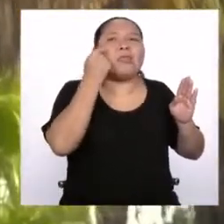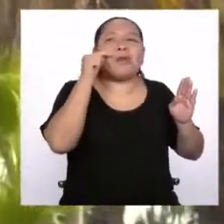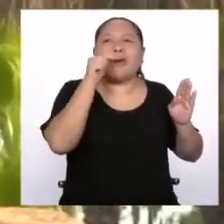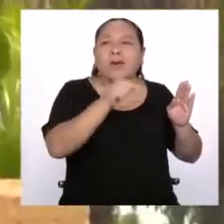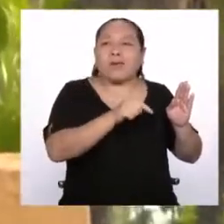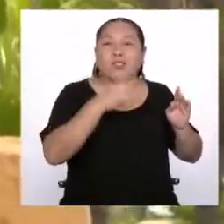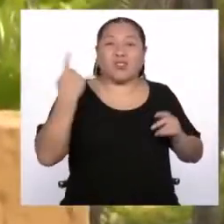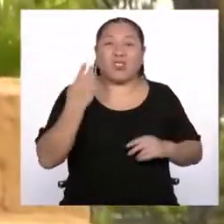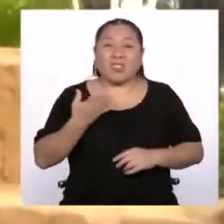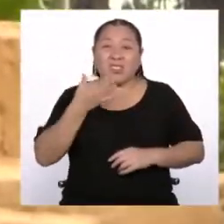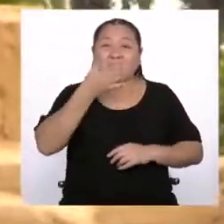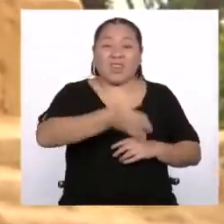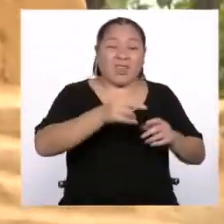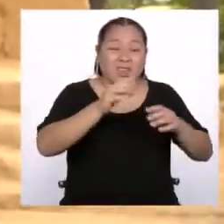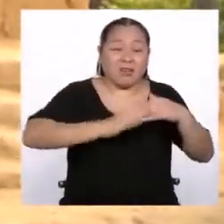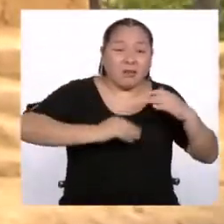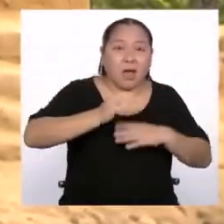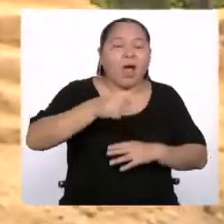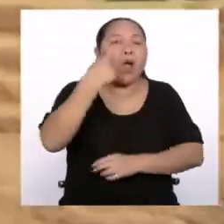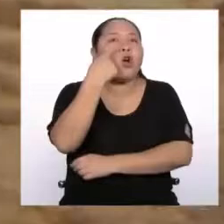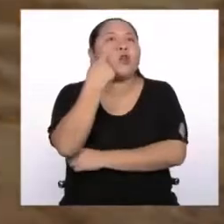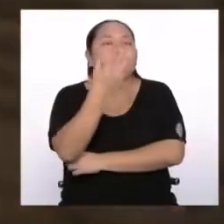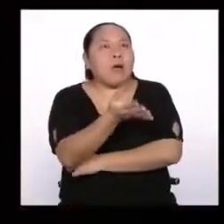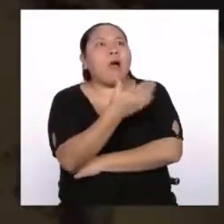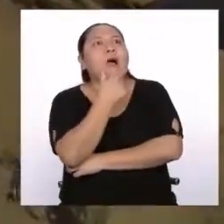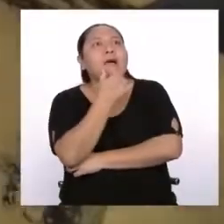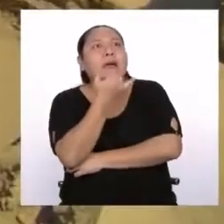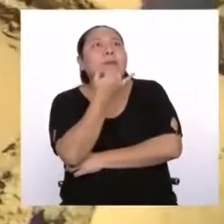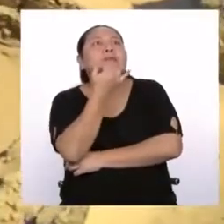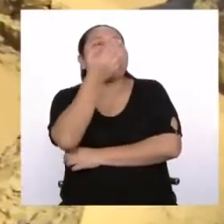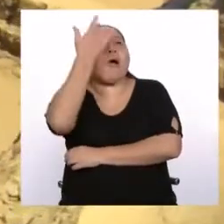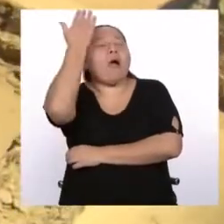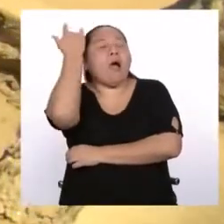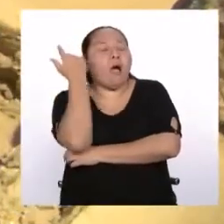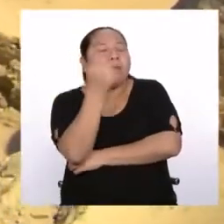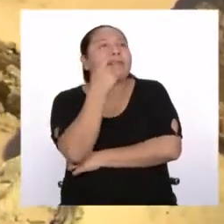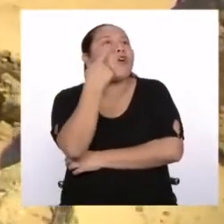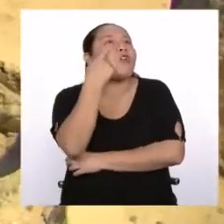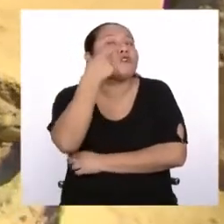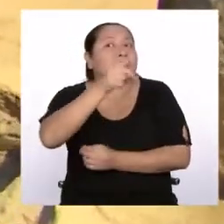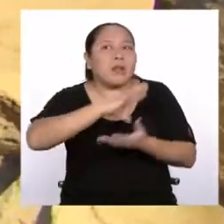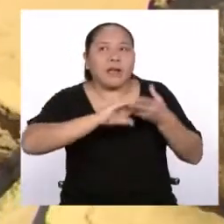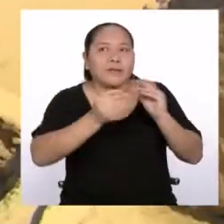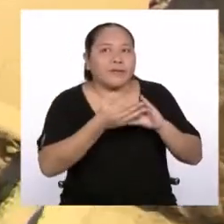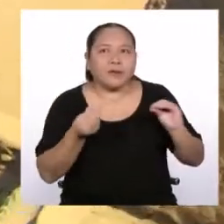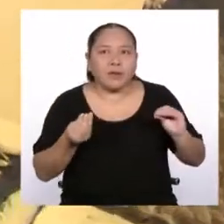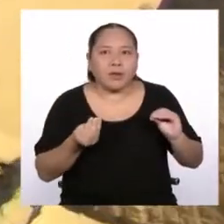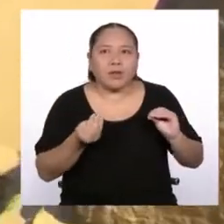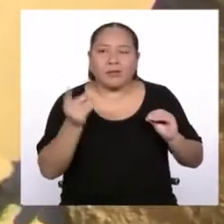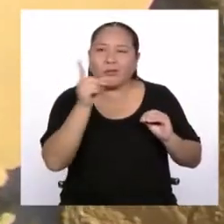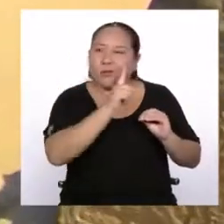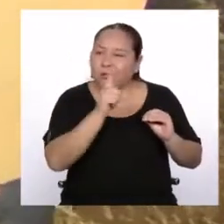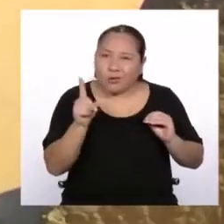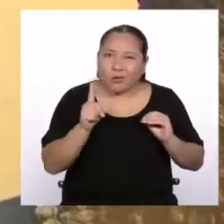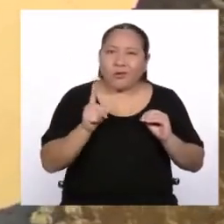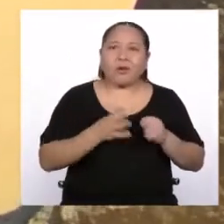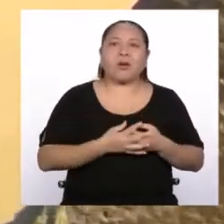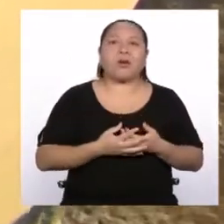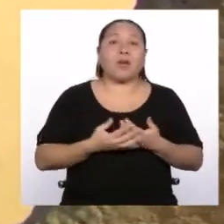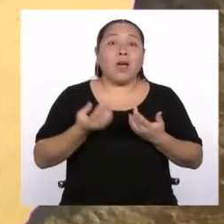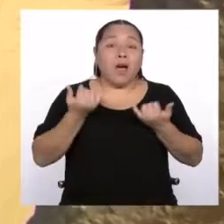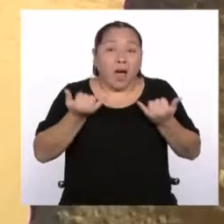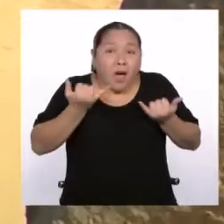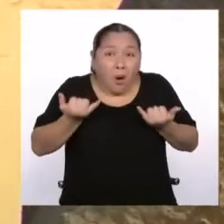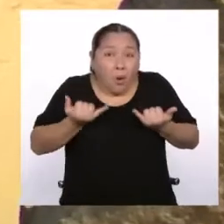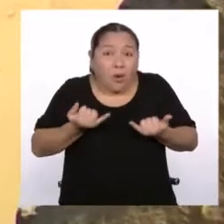tienes que ir a la huaca para enterarte qué pasó ahí hace 800 o 1000 años o 2000 años, sino ver qué